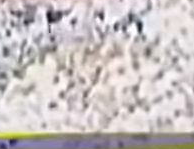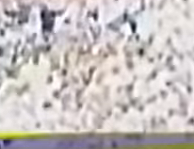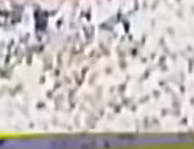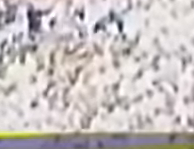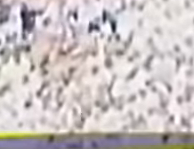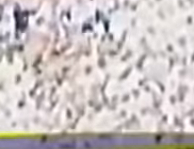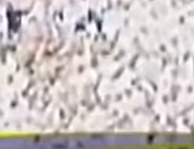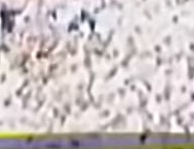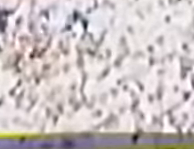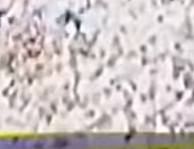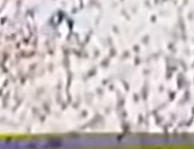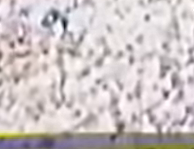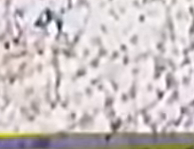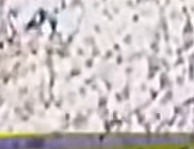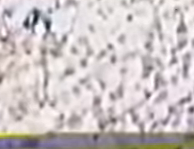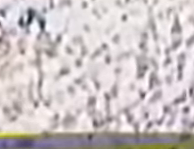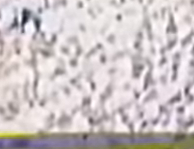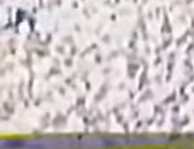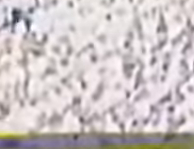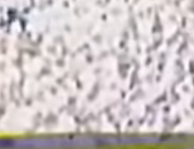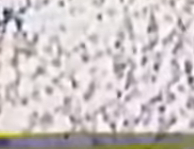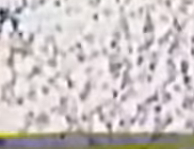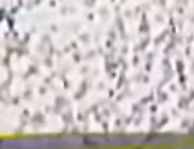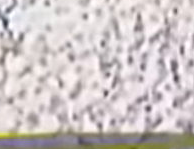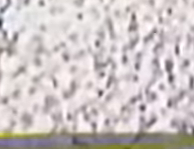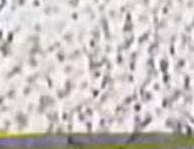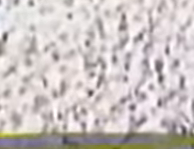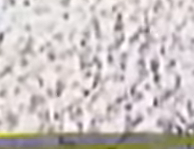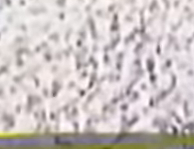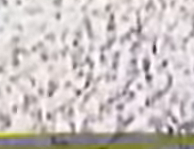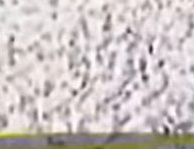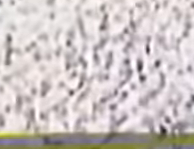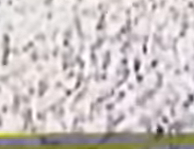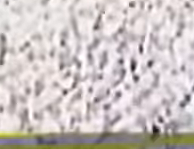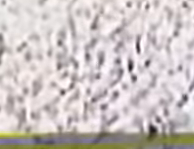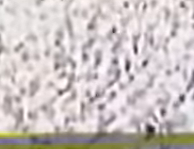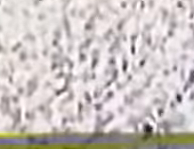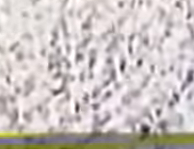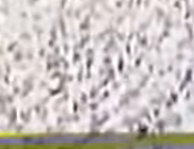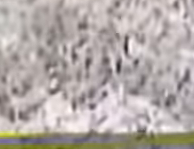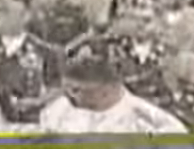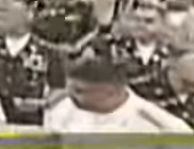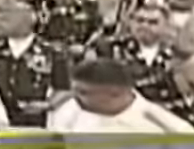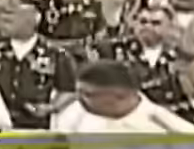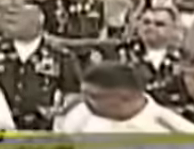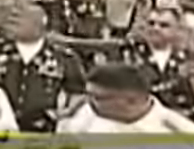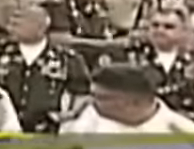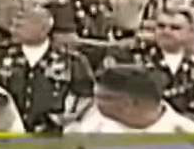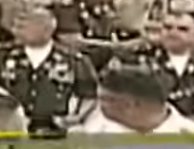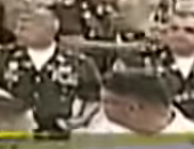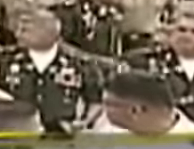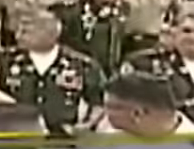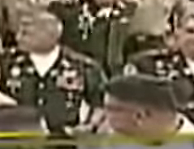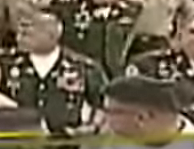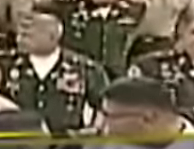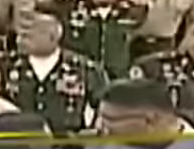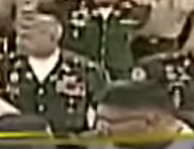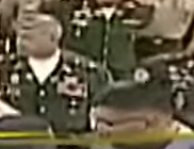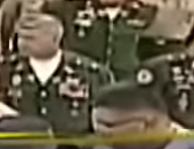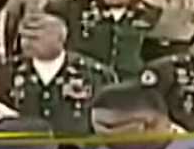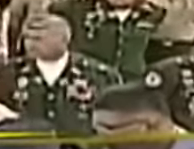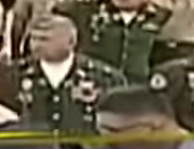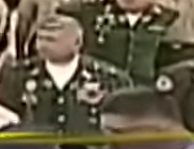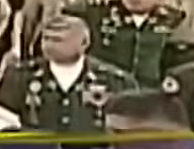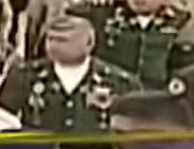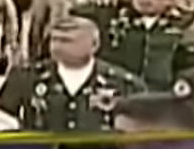de cadetes de las 12 academias de la Fuerza Armada Nacional Bolivariana en defensa de nuestro Esequibo. Ya